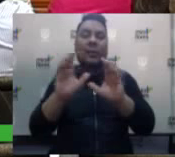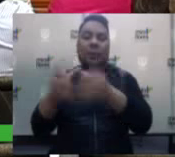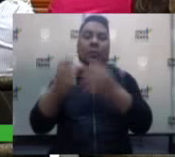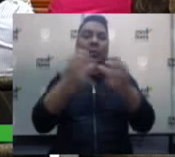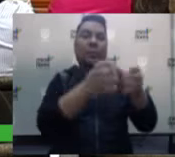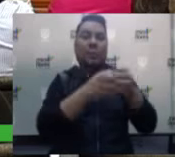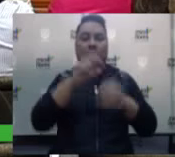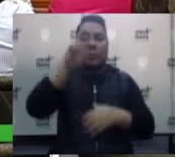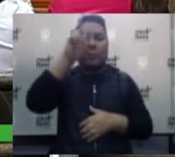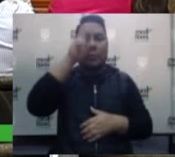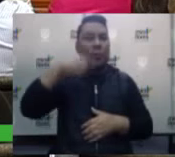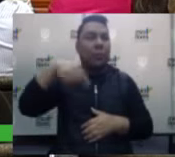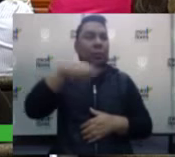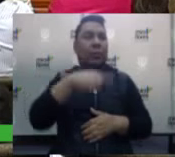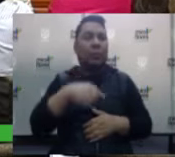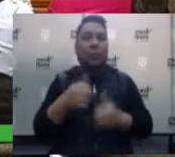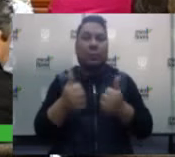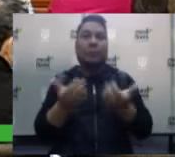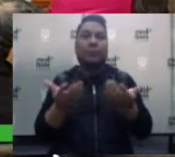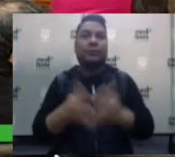y caballeros.